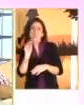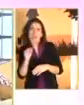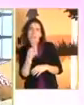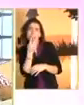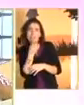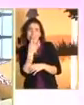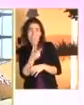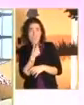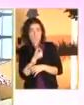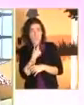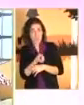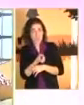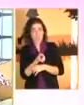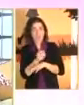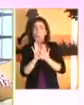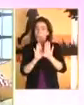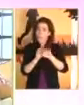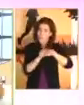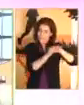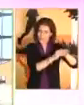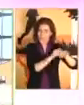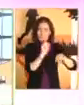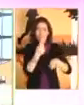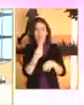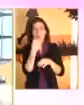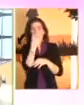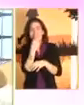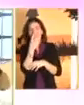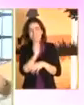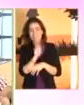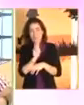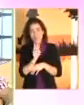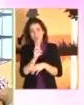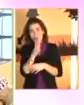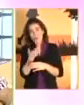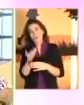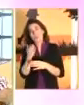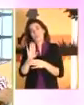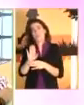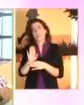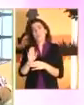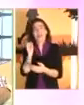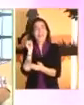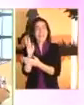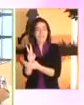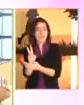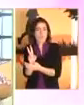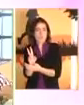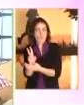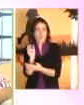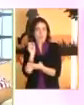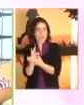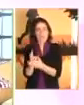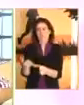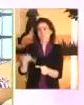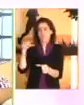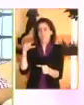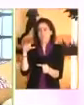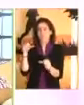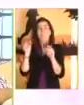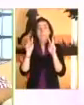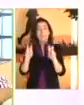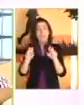Pero antes de hablar de plantas, nosotros lanzamos un reto aquí hace ya unos días, al principio del programa Vivir